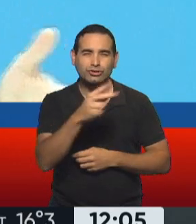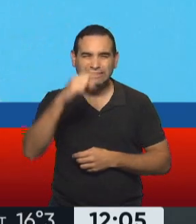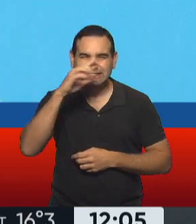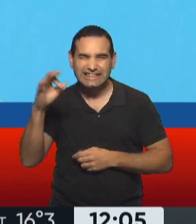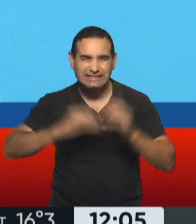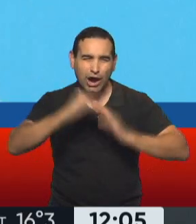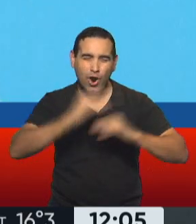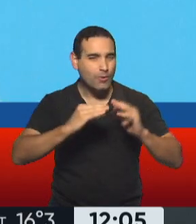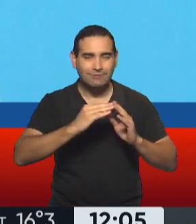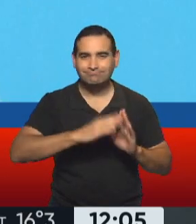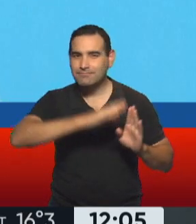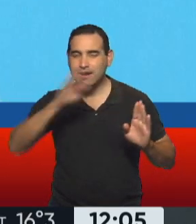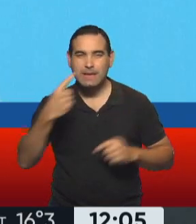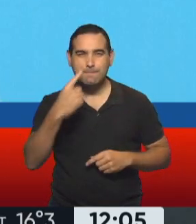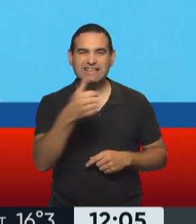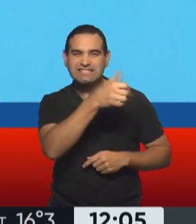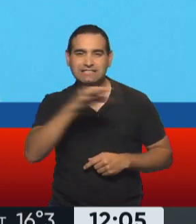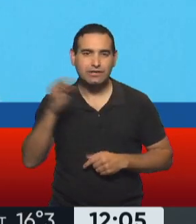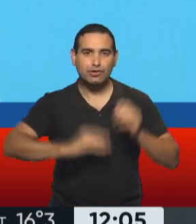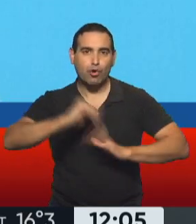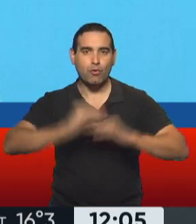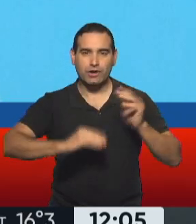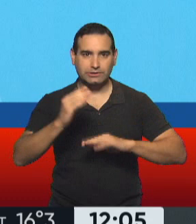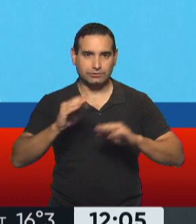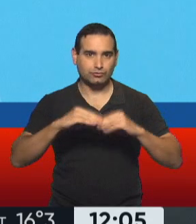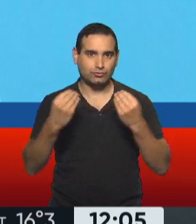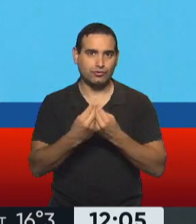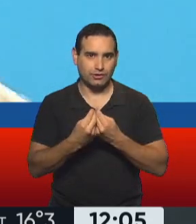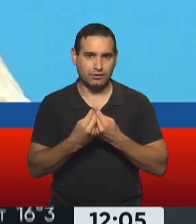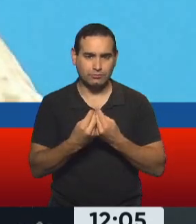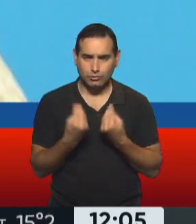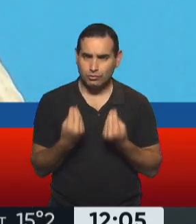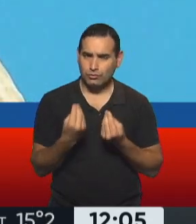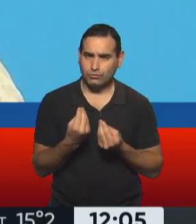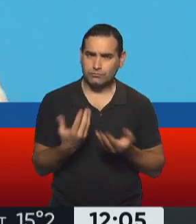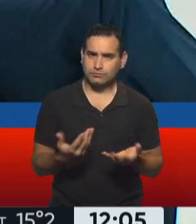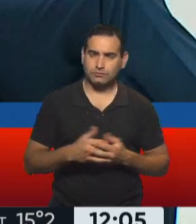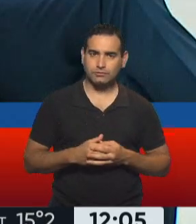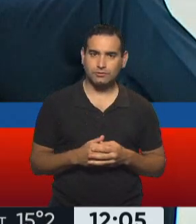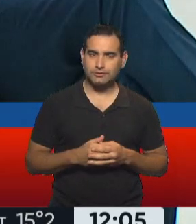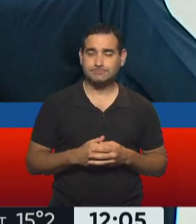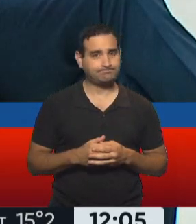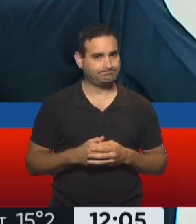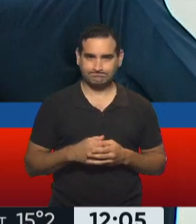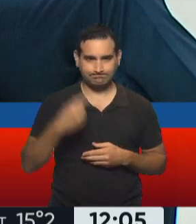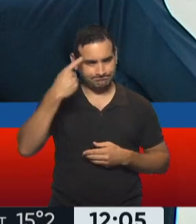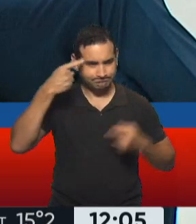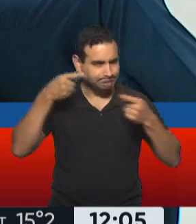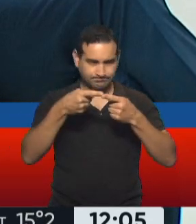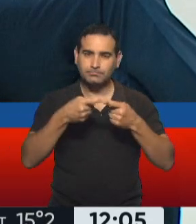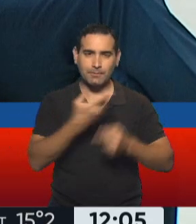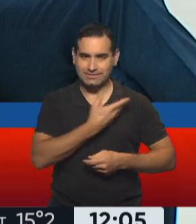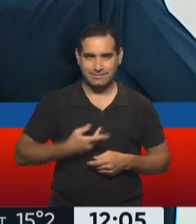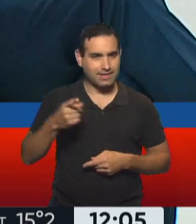270 obras a las 1.600 que tenemos hoy. ¿Y cómo lo hicimos esto? Con una determinación muy clara del